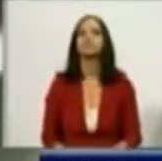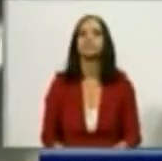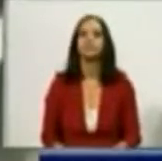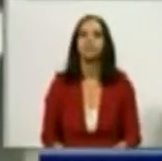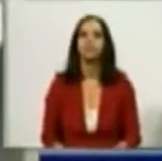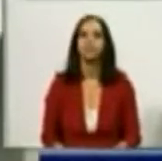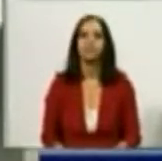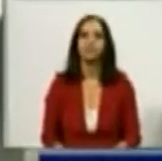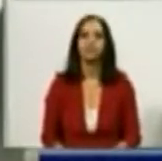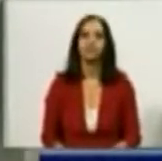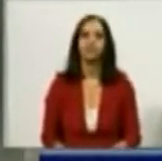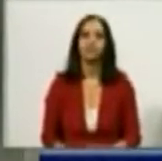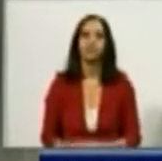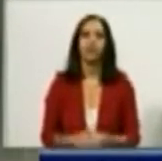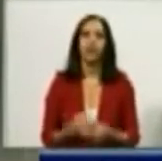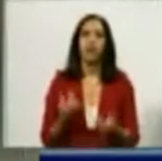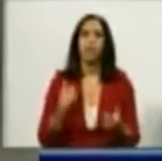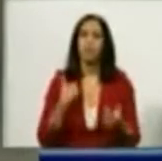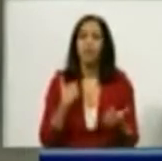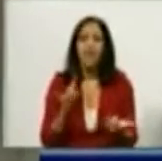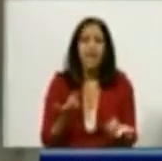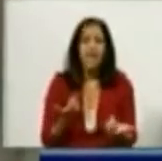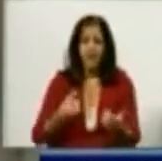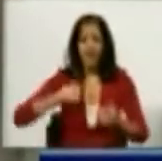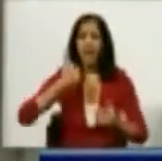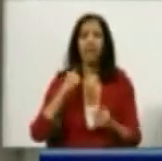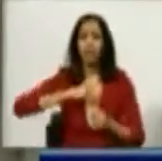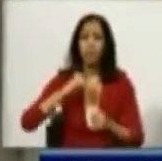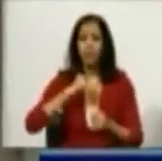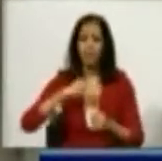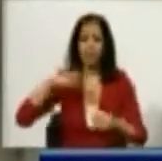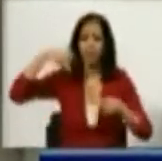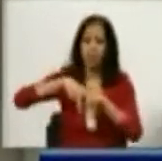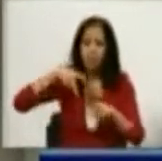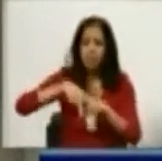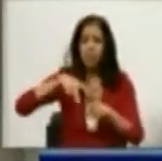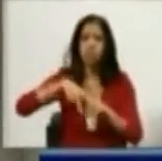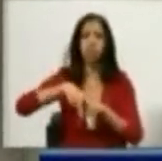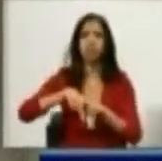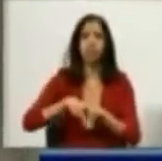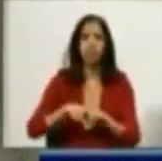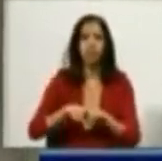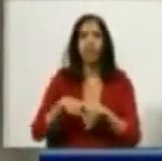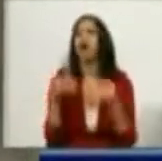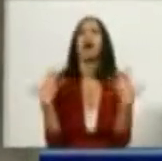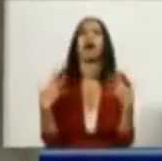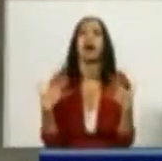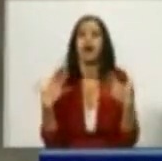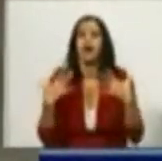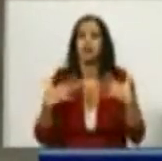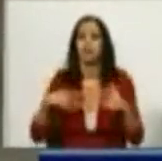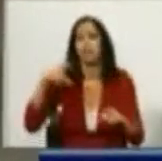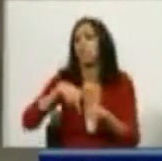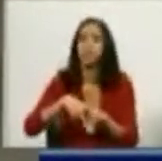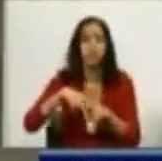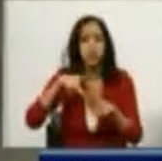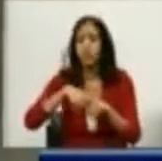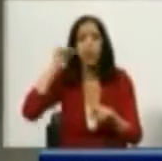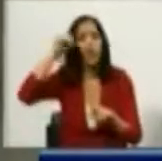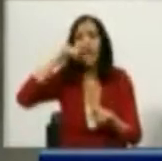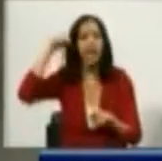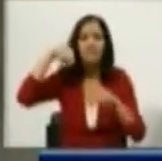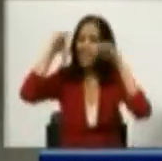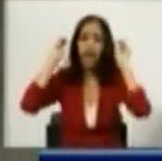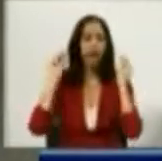me agarró el cedí ni me torturan en el sebil en el sebin en el sebin me torturan con los videos de